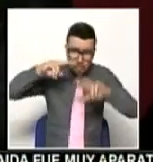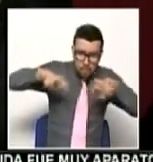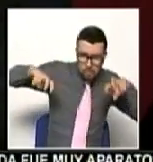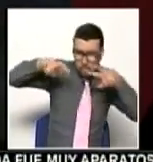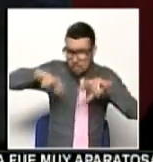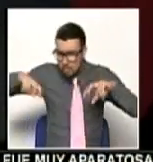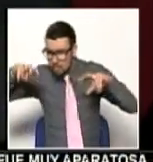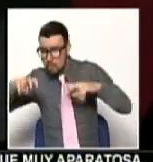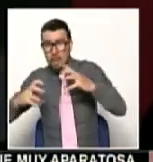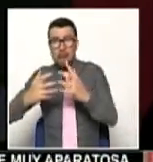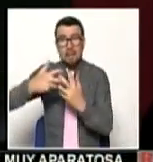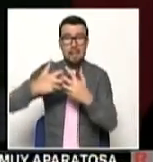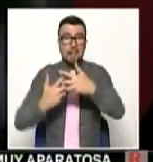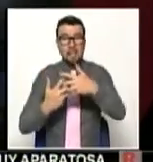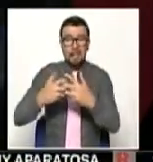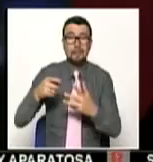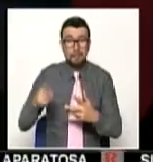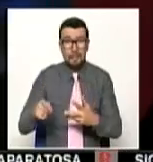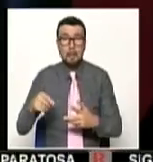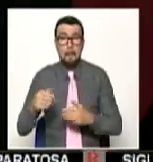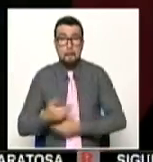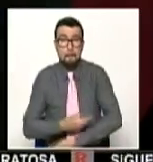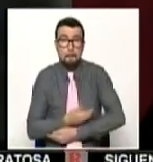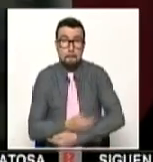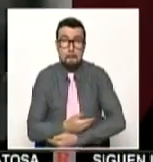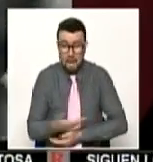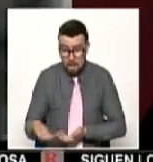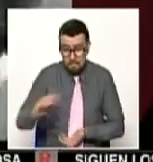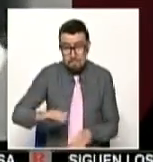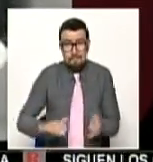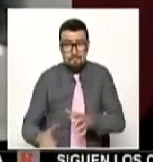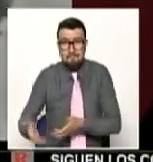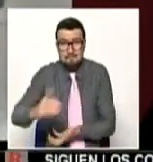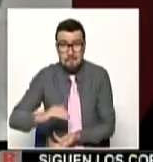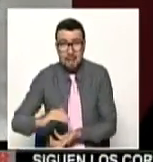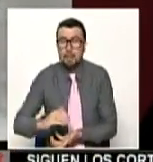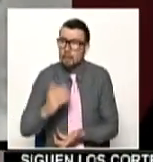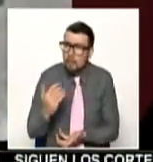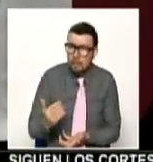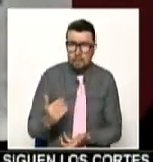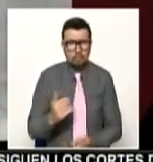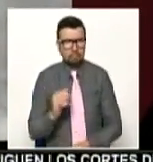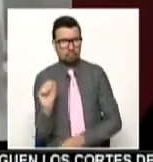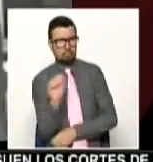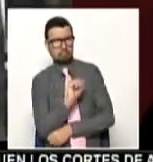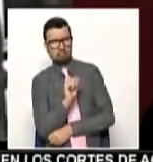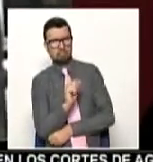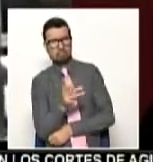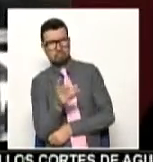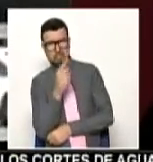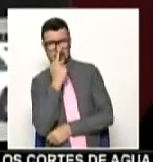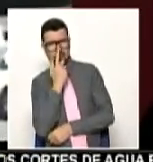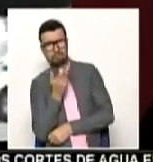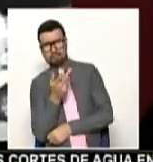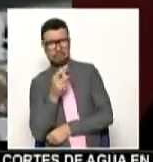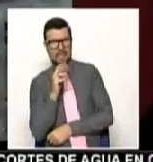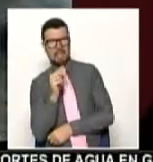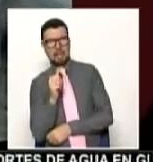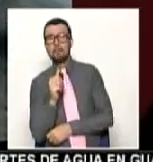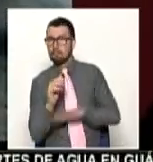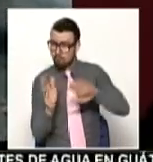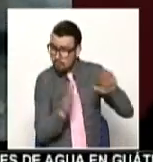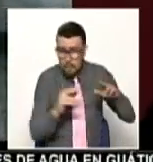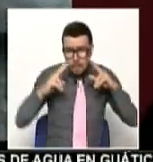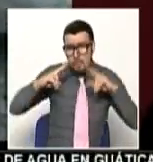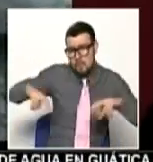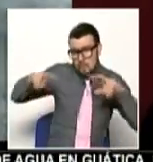un vehículo de carga que transportaba pañales. Los uniformados, al notar la actitud sospechosa de las dos personas que viajaban en el vehículo, revisan más a fondo la carga y